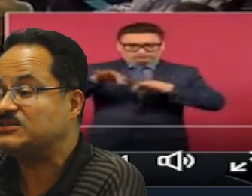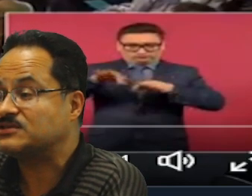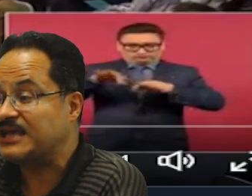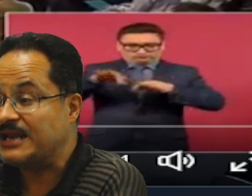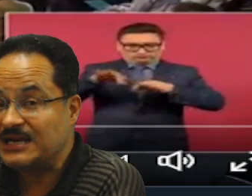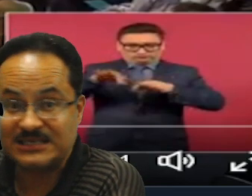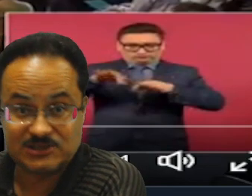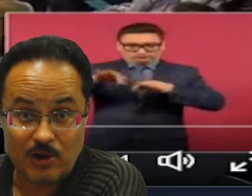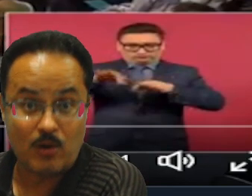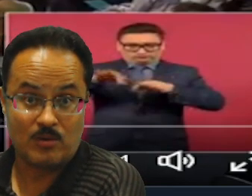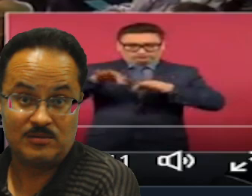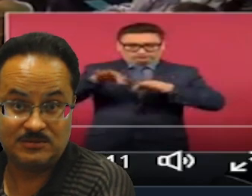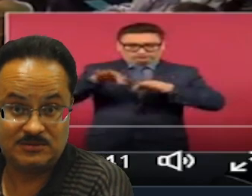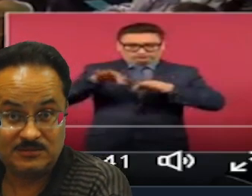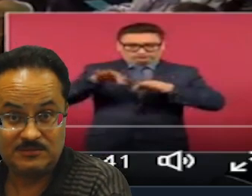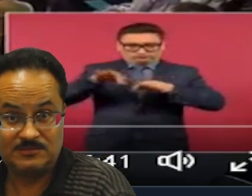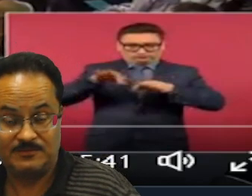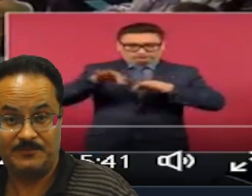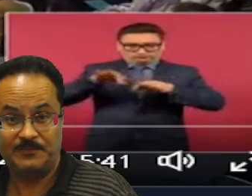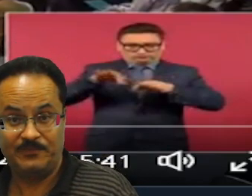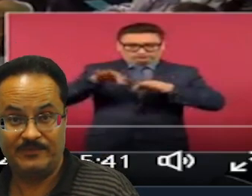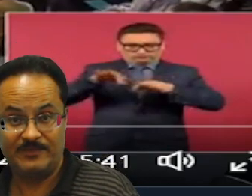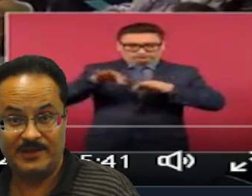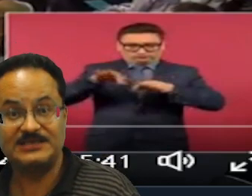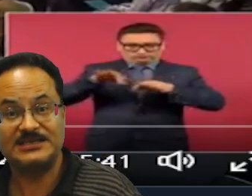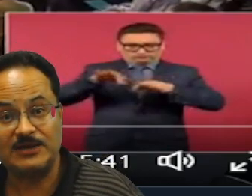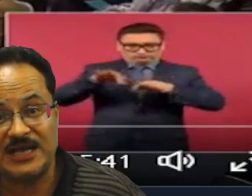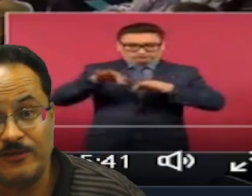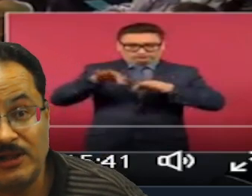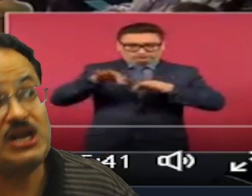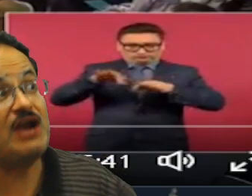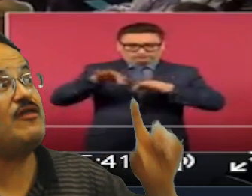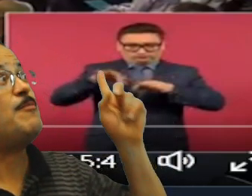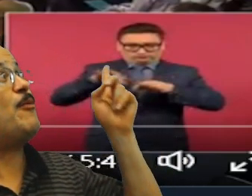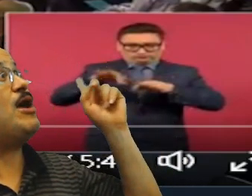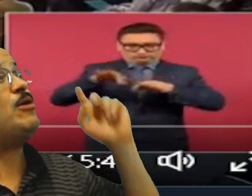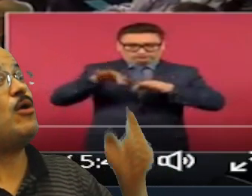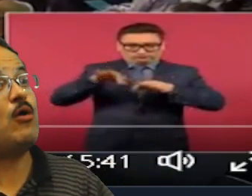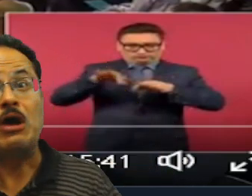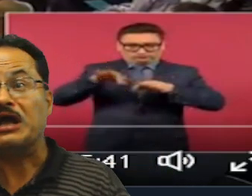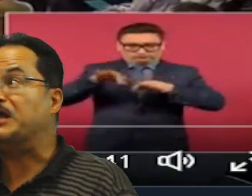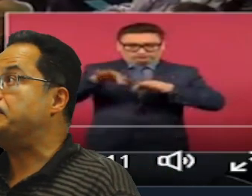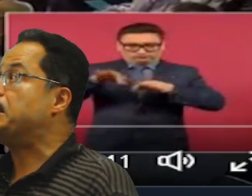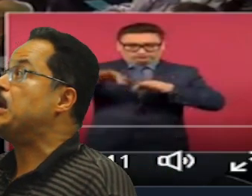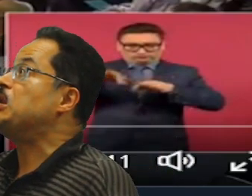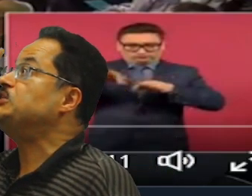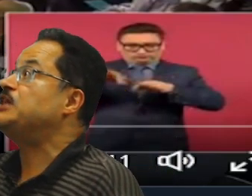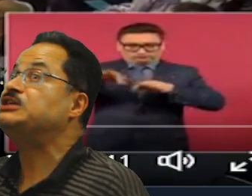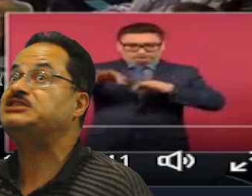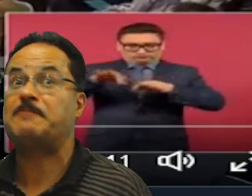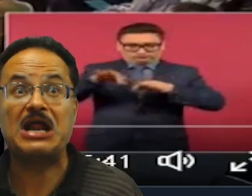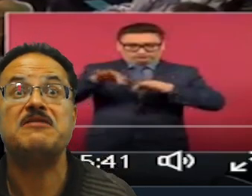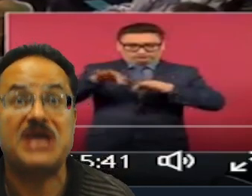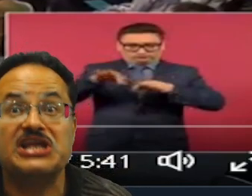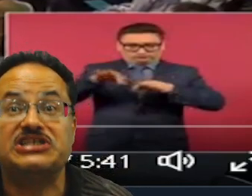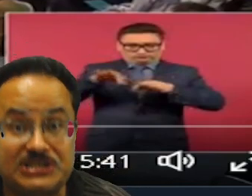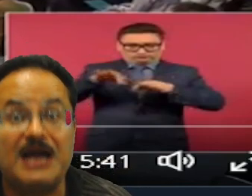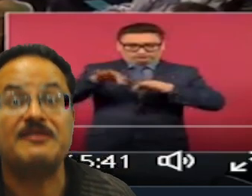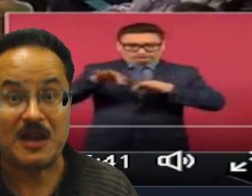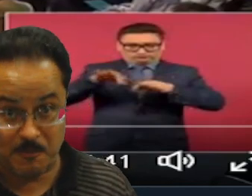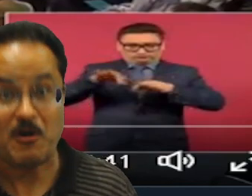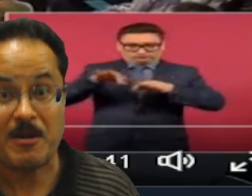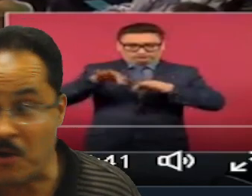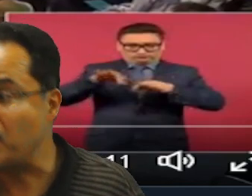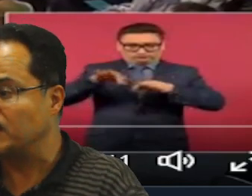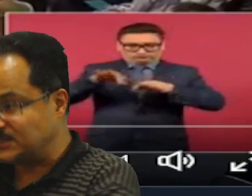no puede ni sostenerse solo y se está usando el dinero del pueblo que debe canalizarse para el bienestar